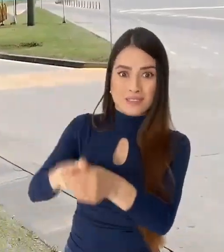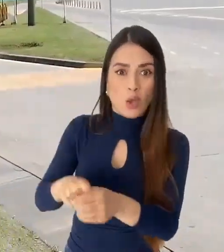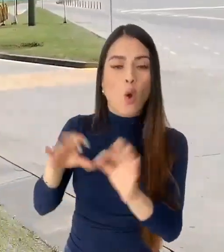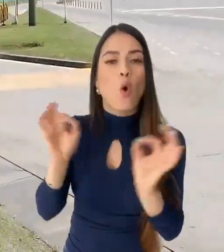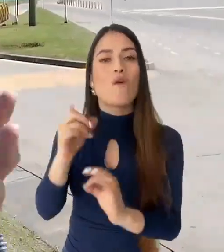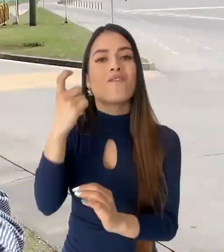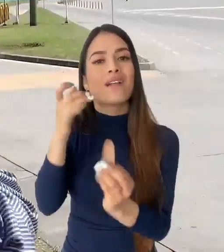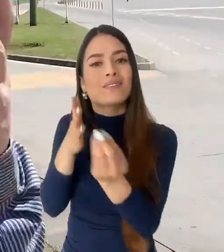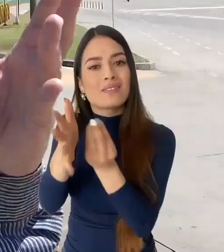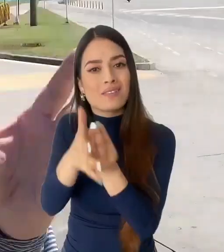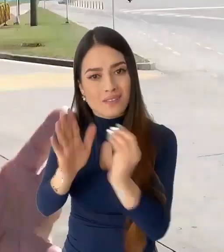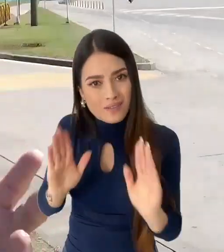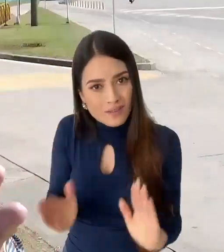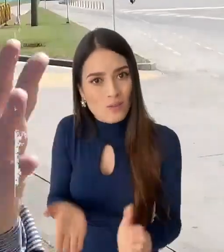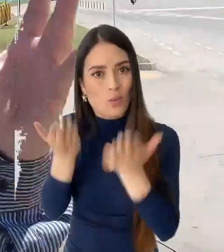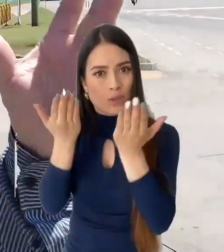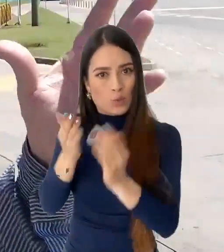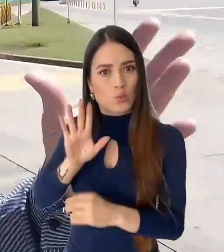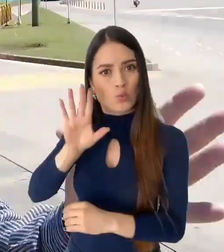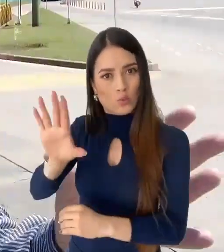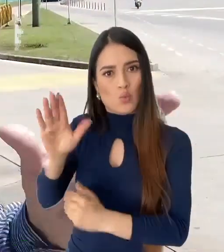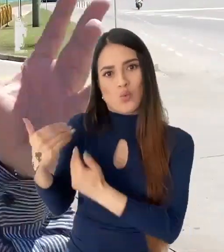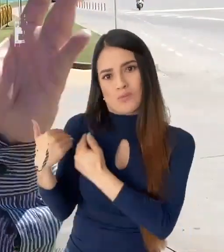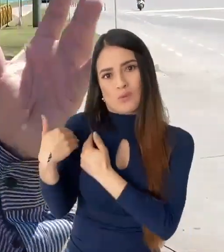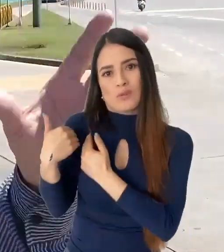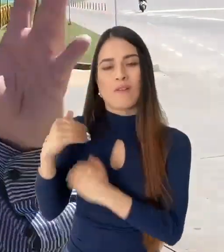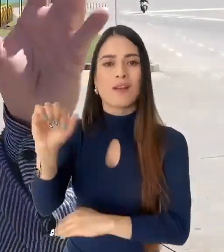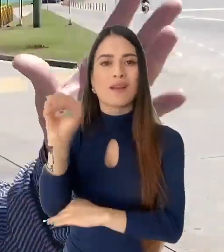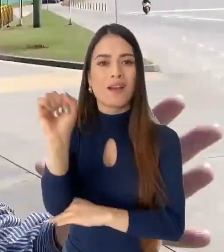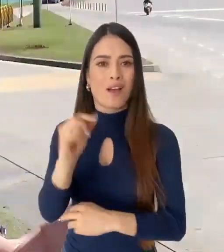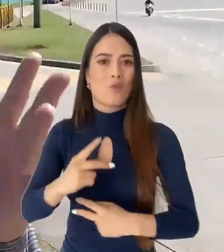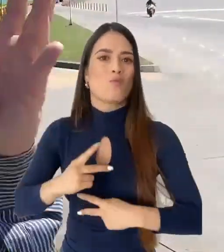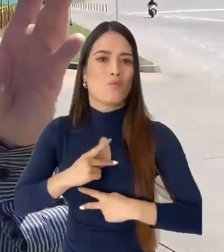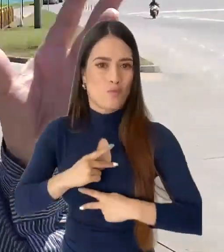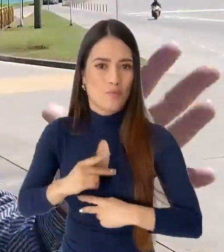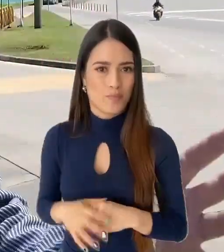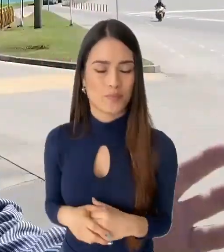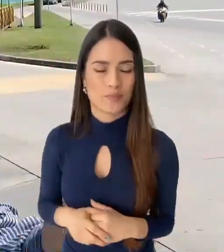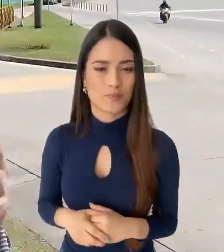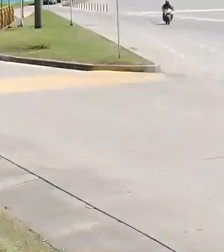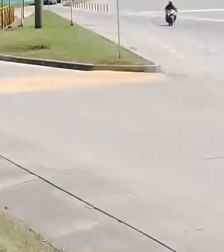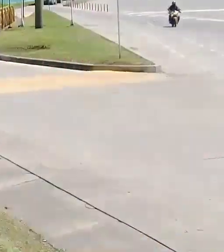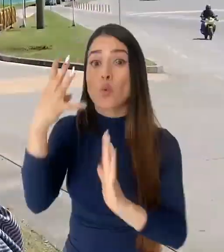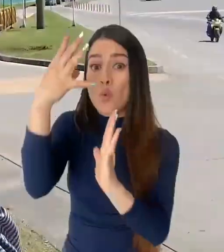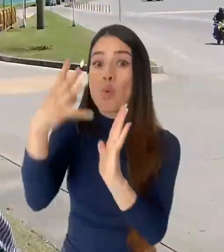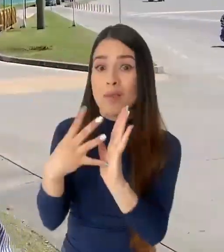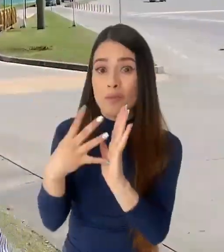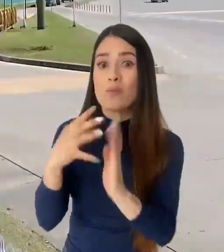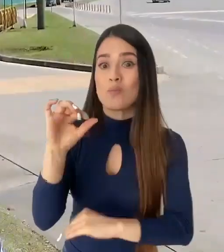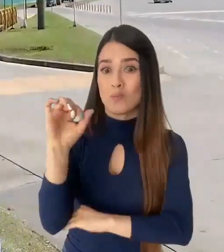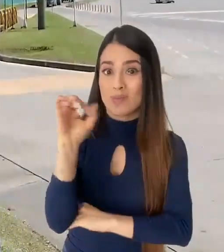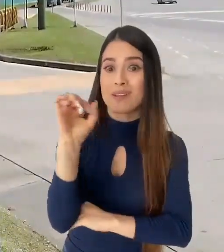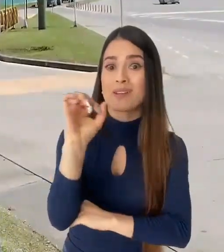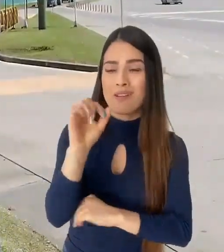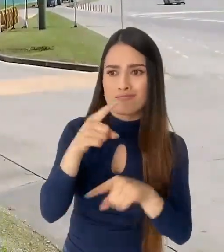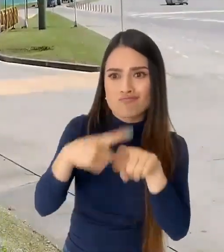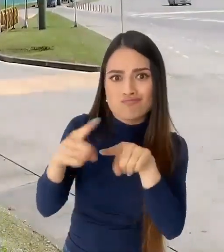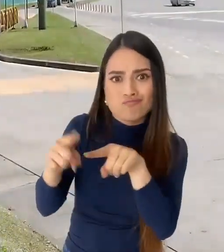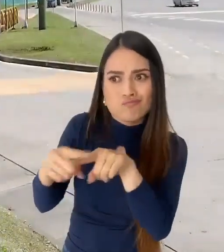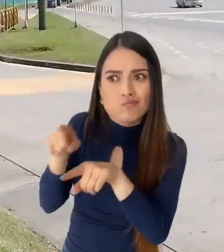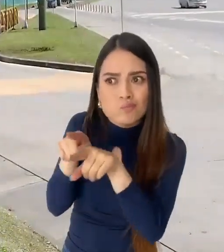o por falta de actualización de la información por parte de los propietarios o tenedores de ellos 4000 vehículos